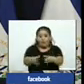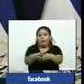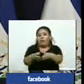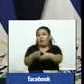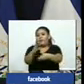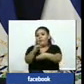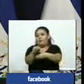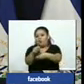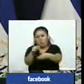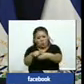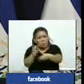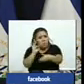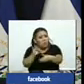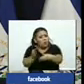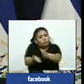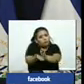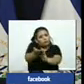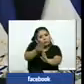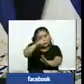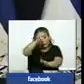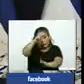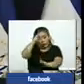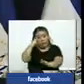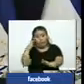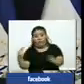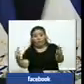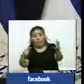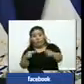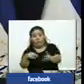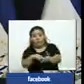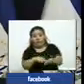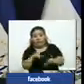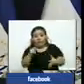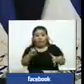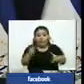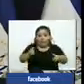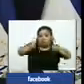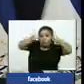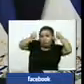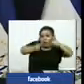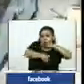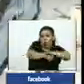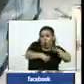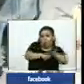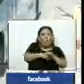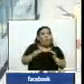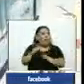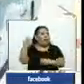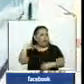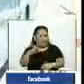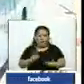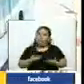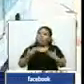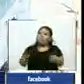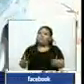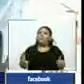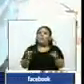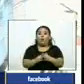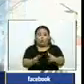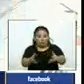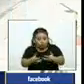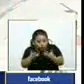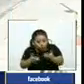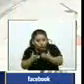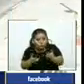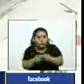de acción y pueda dar más frutos, que al final lo que la población quiere es ver corruptos tras las rejas y que devuelvan el dinero que se robaron. Investigar casos de corrupción requiere